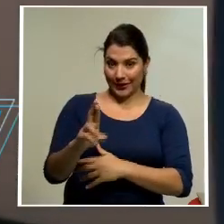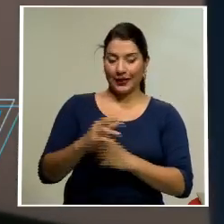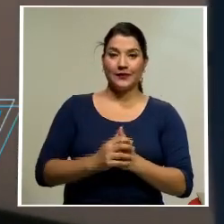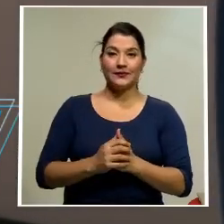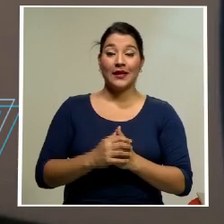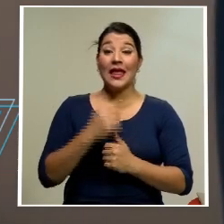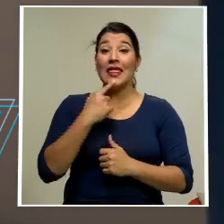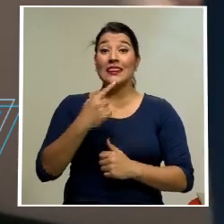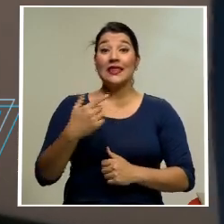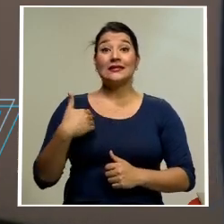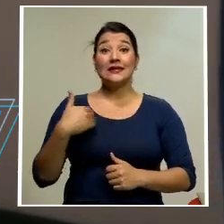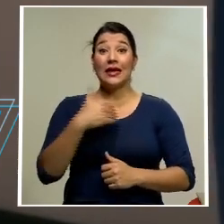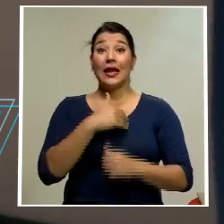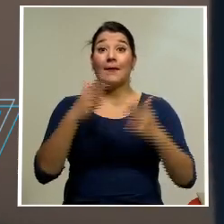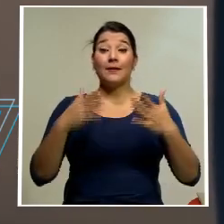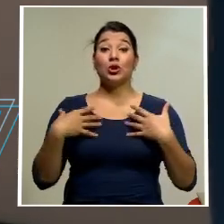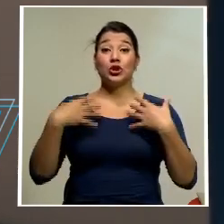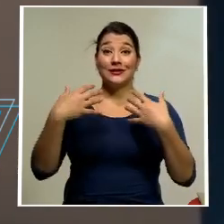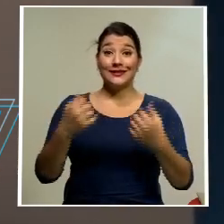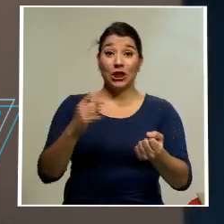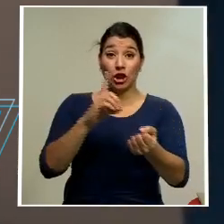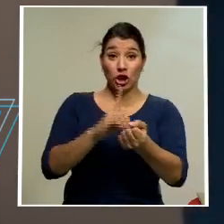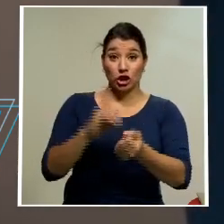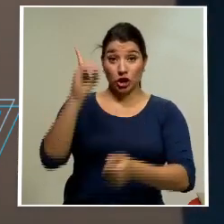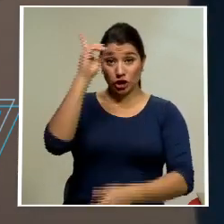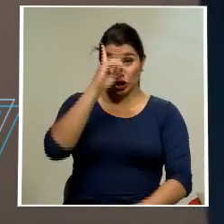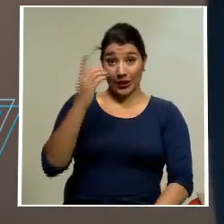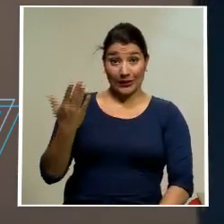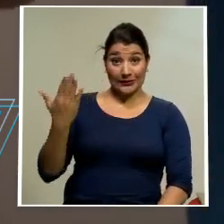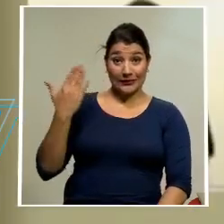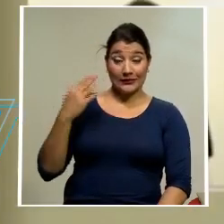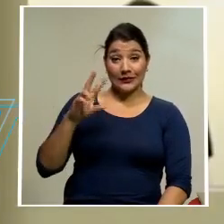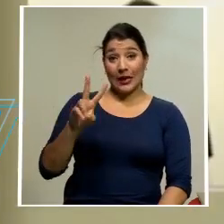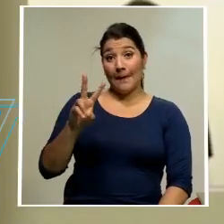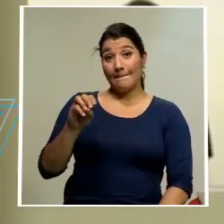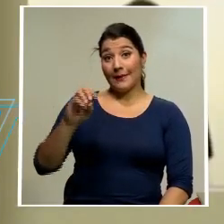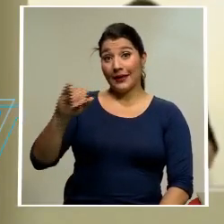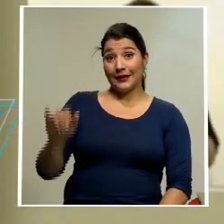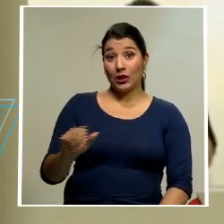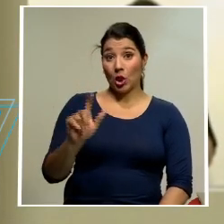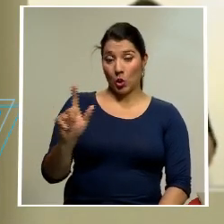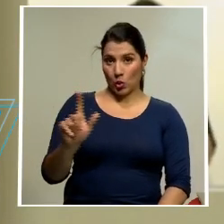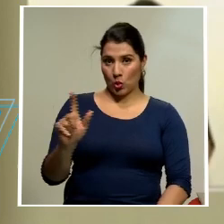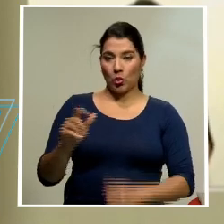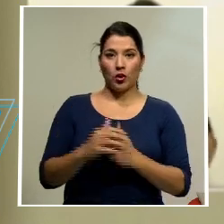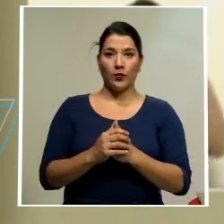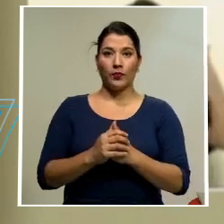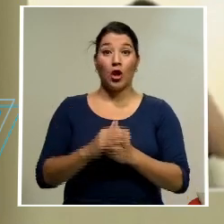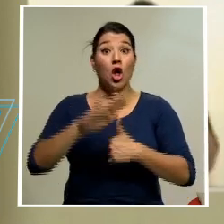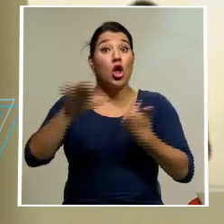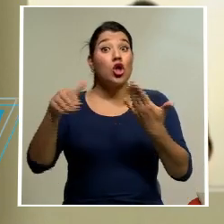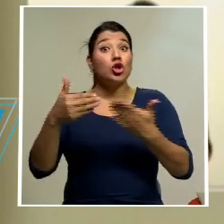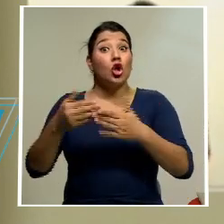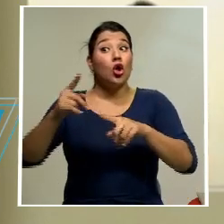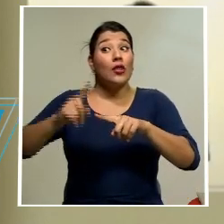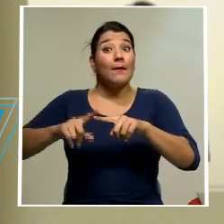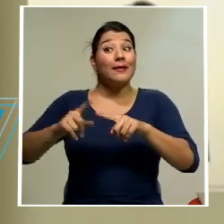lo aseguró el ministro de Salud, Daniel Salas, el pasado 20 de julio. Todo ha girado en torno a la disponibilidad de